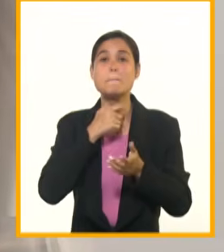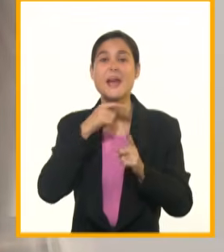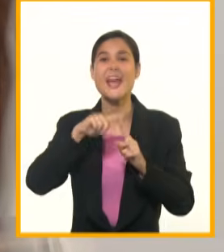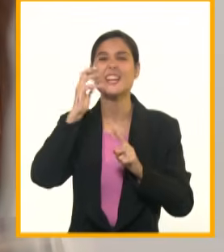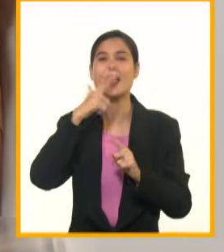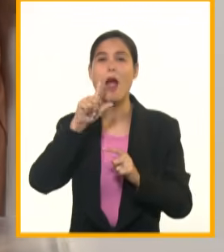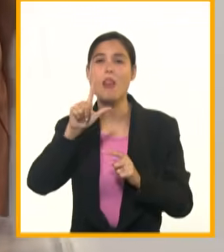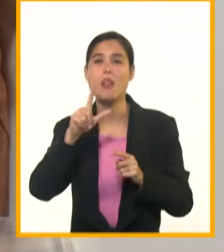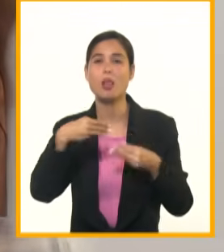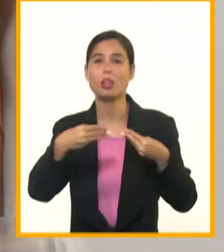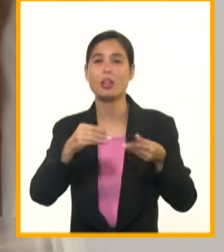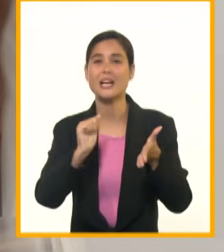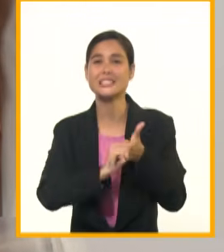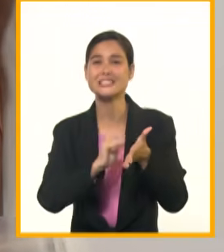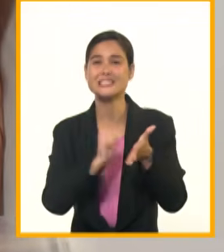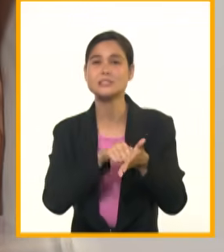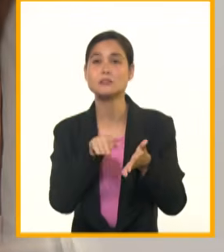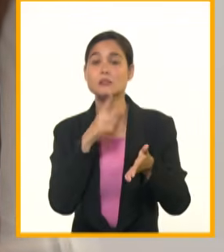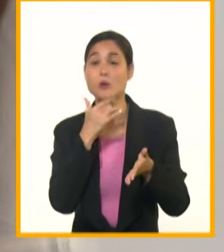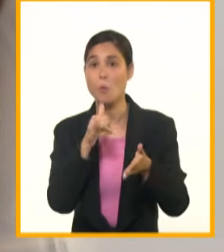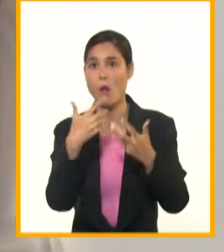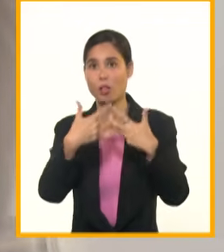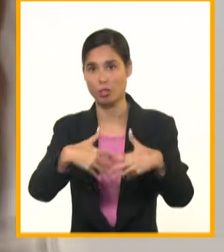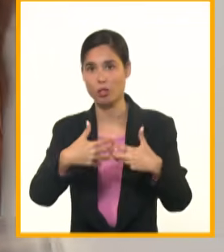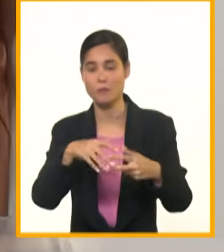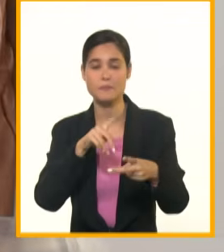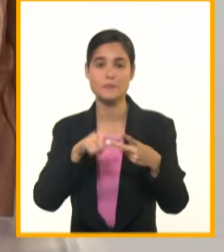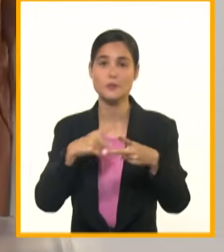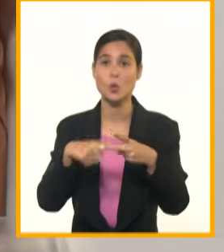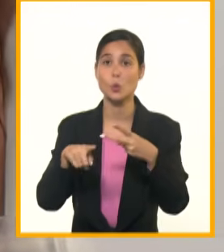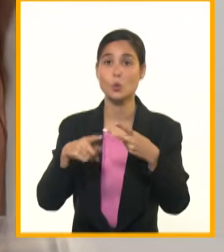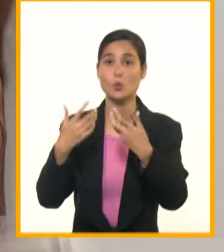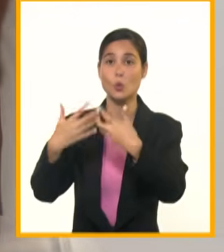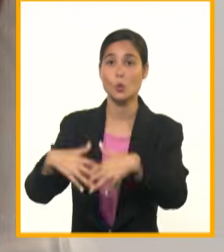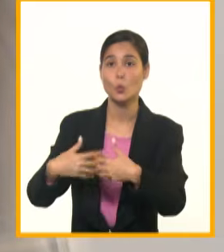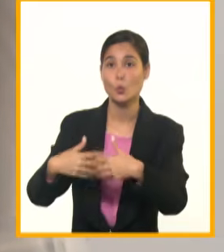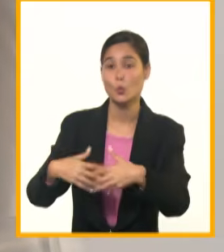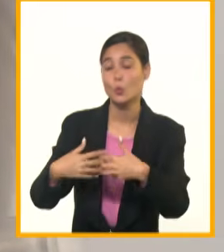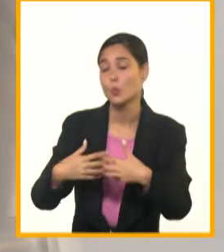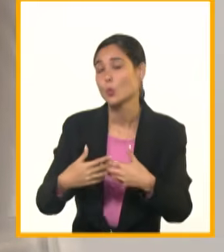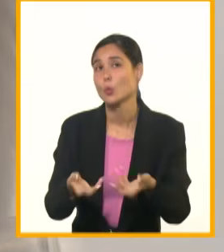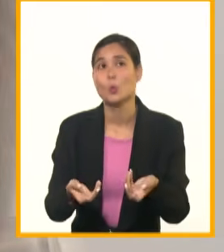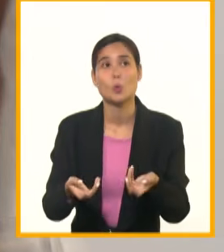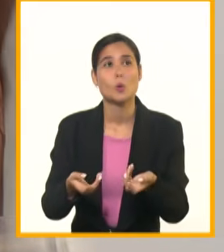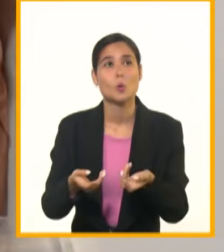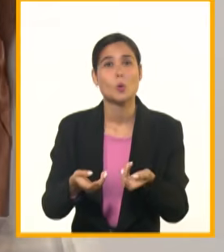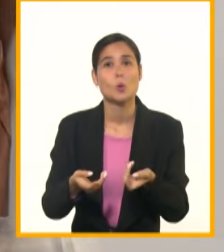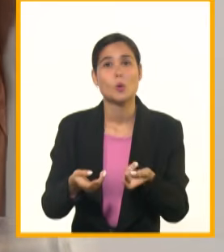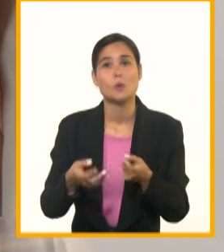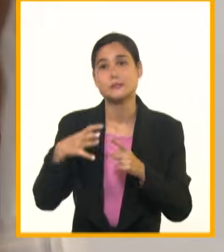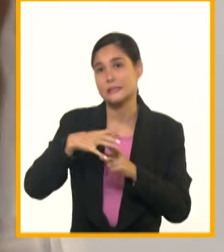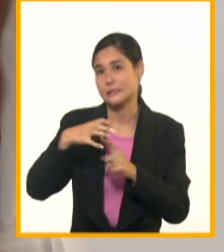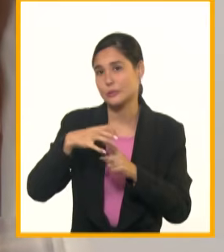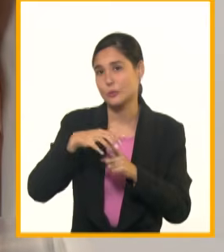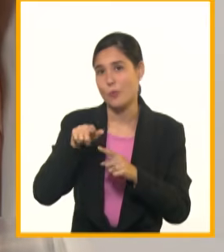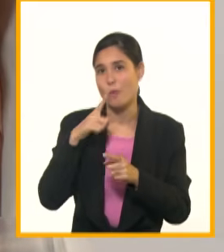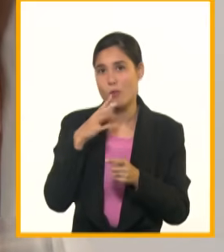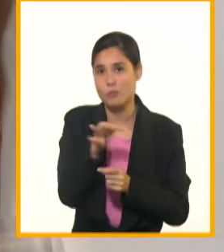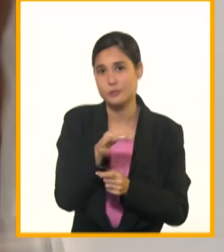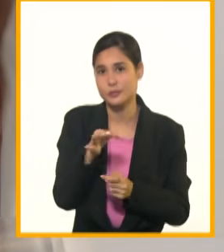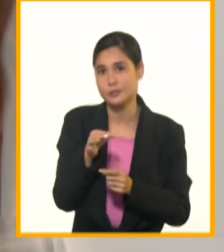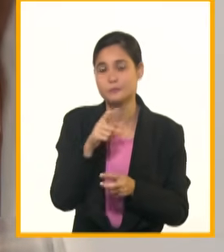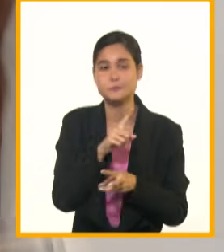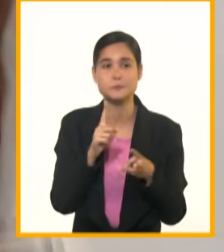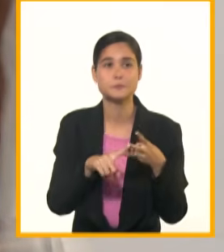tiene IMECA en Guira, tiene FAME en San Cristóbal, tiene GEDEME en